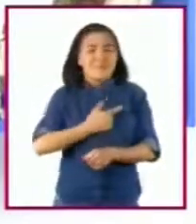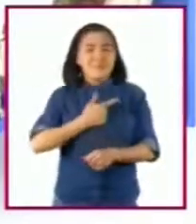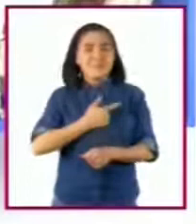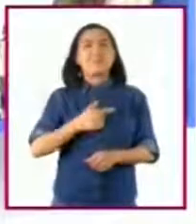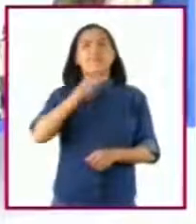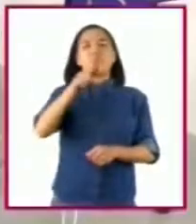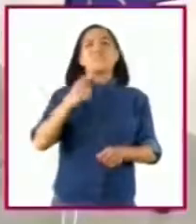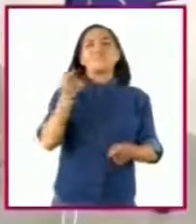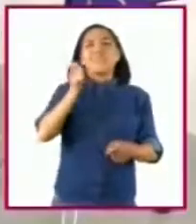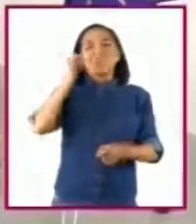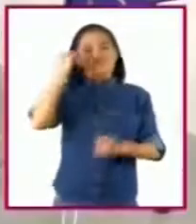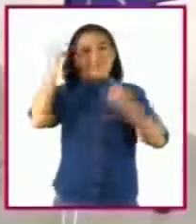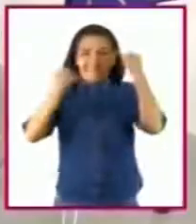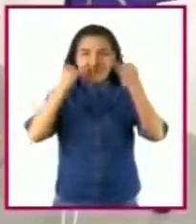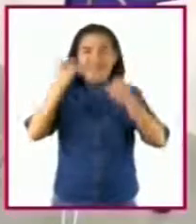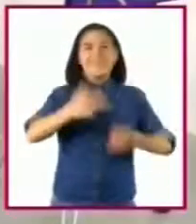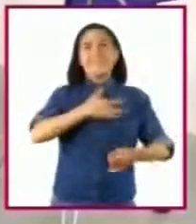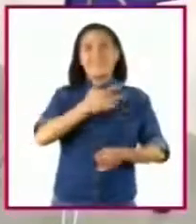o sentir.